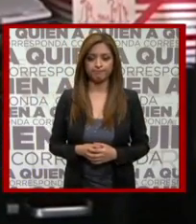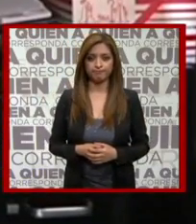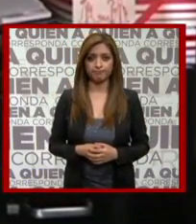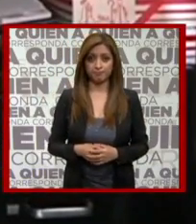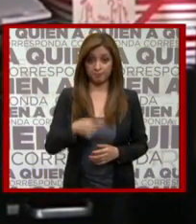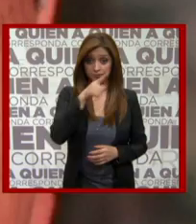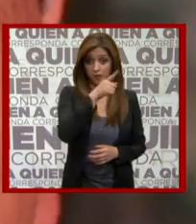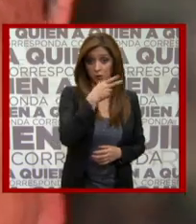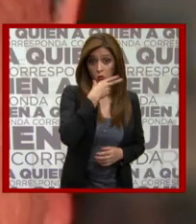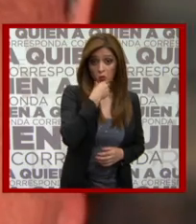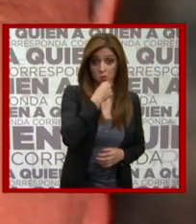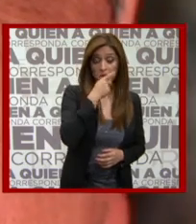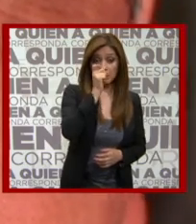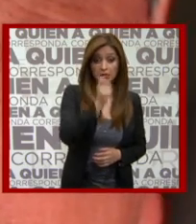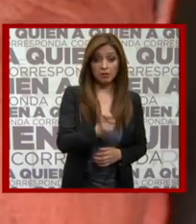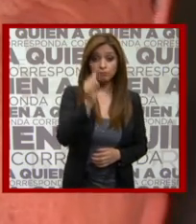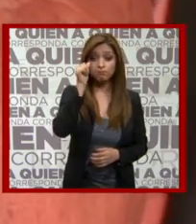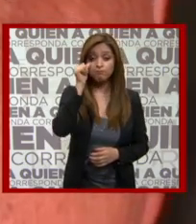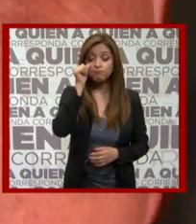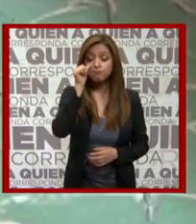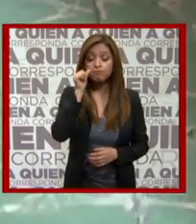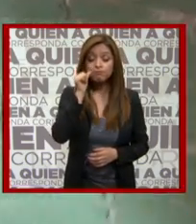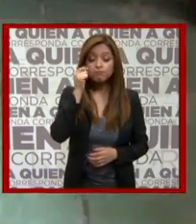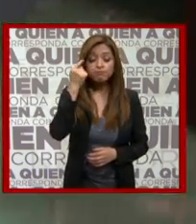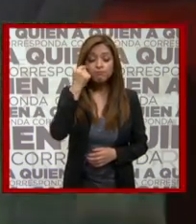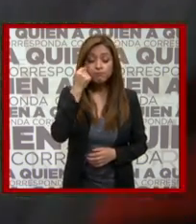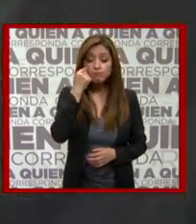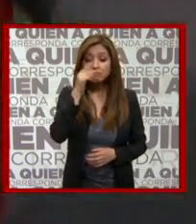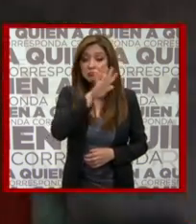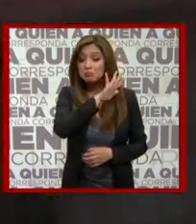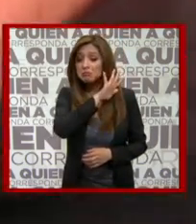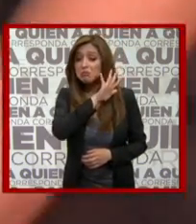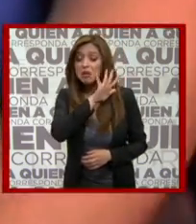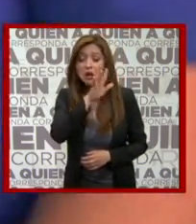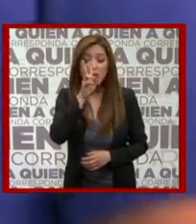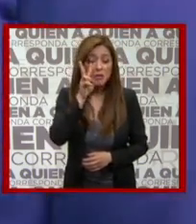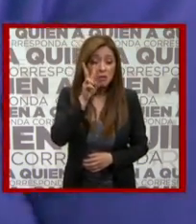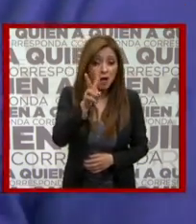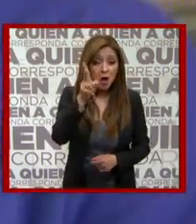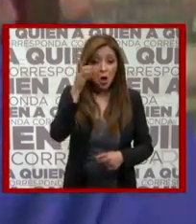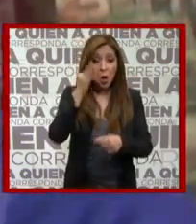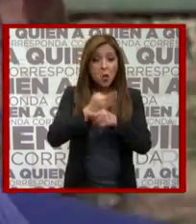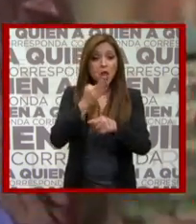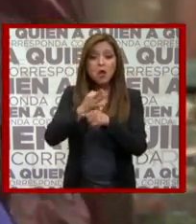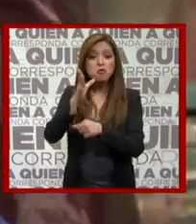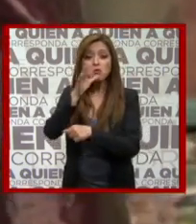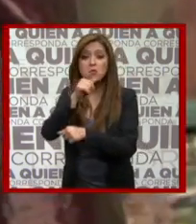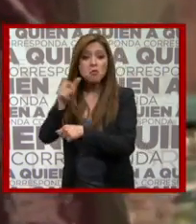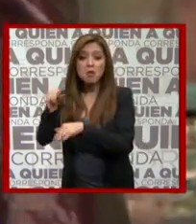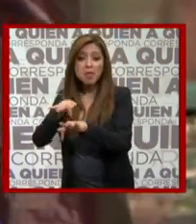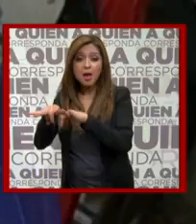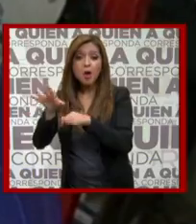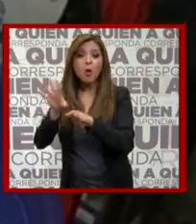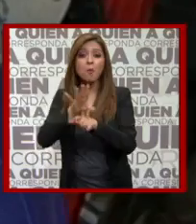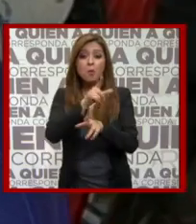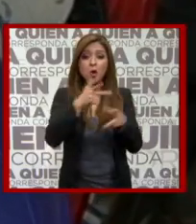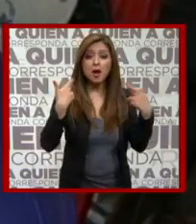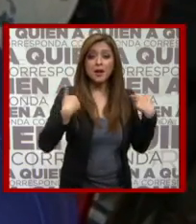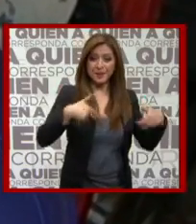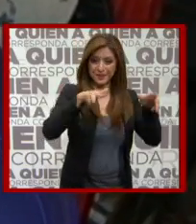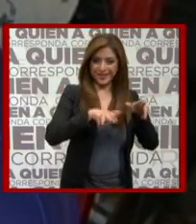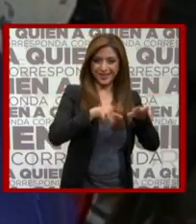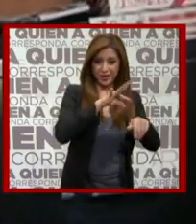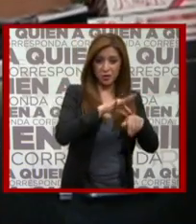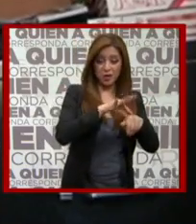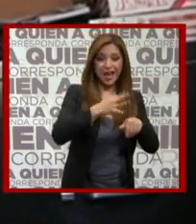Este hombre perdió por completo la vista de su ojo derecho. Al quedar prácticamente ciego, le es imposible trabajar como representante médico, empleo con el que